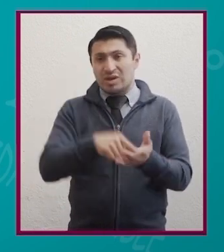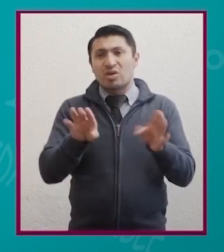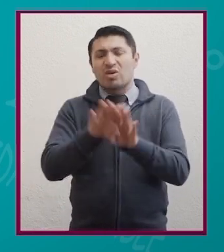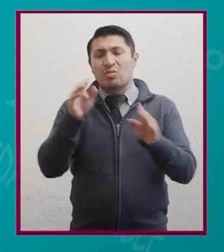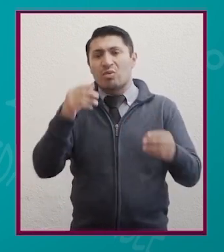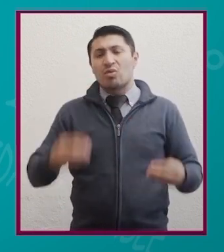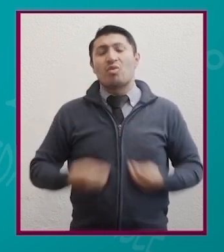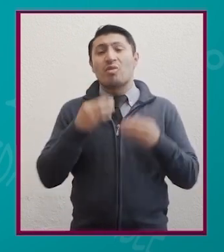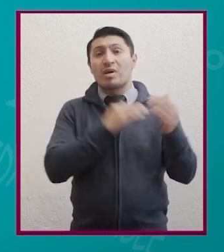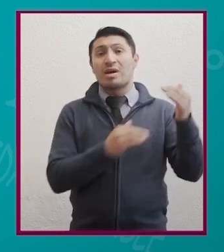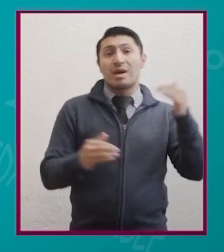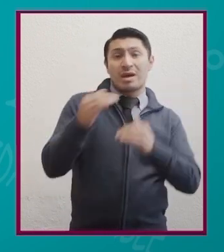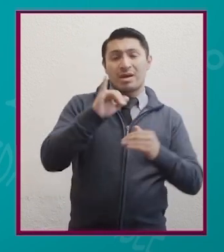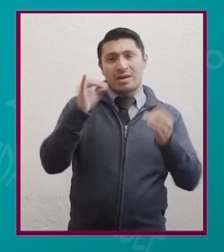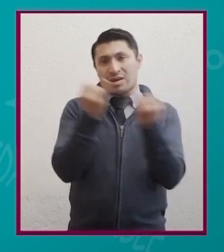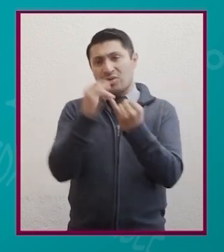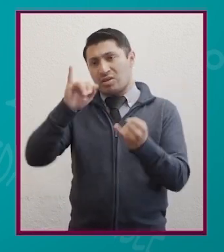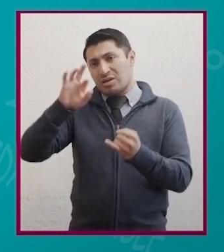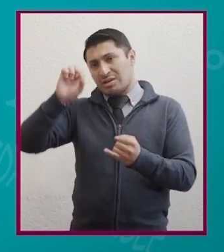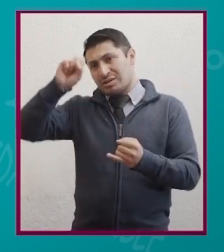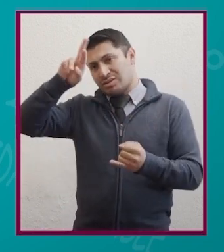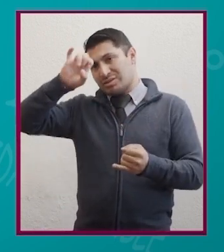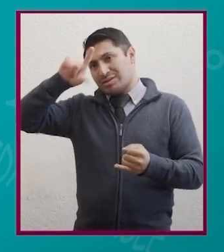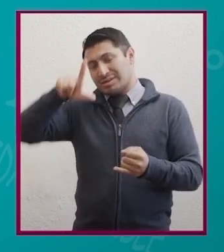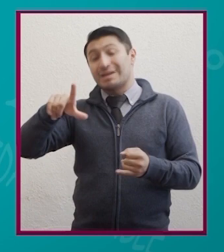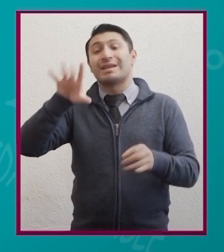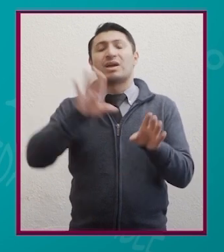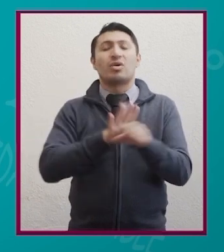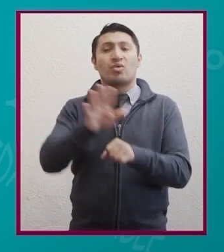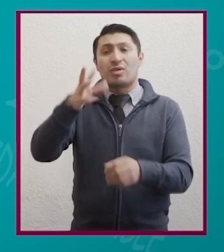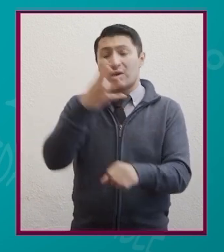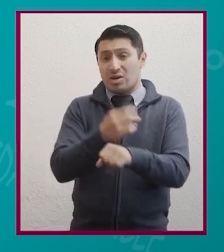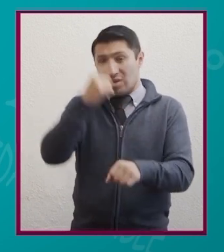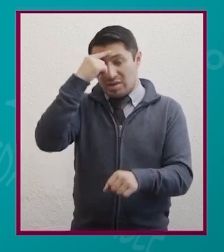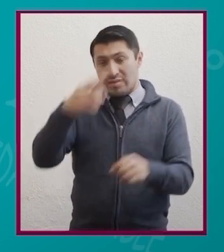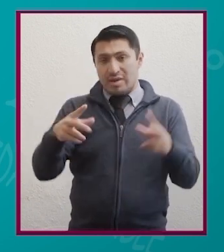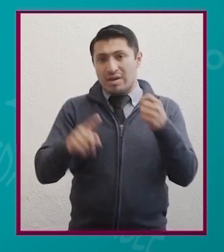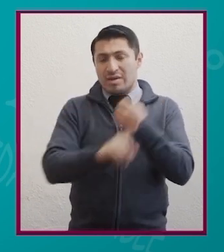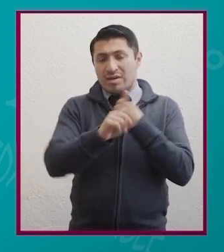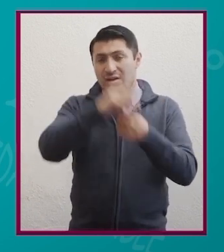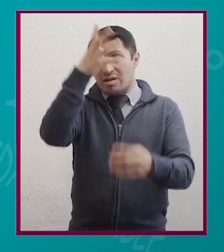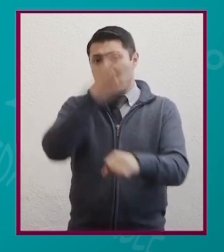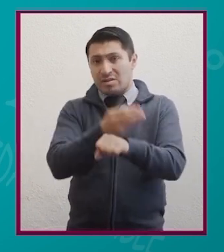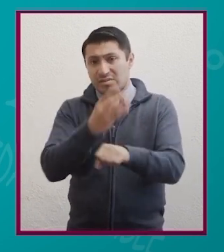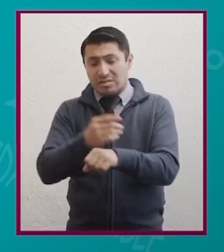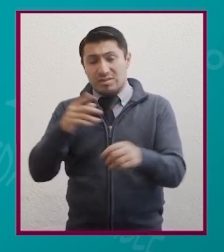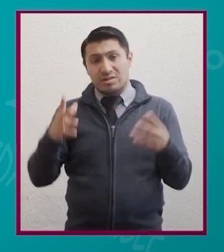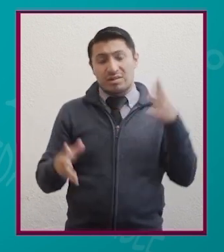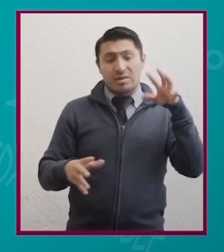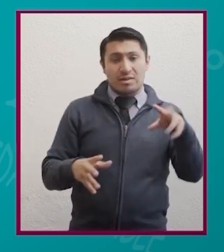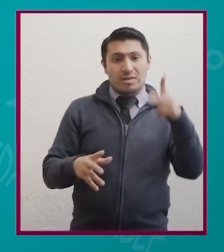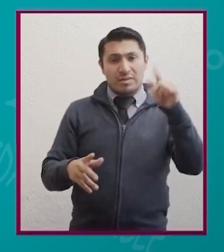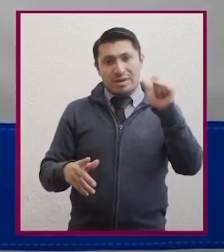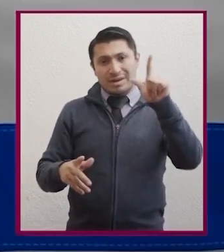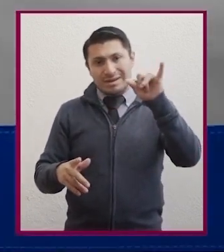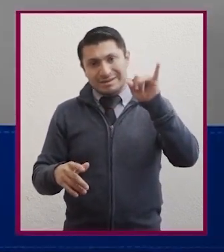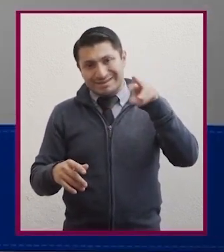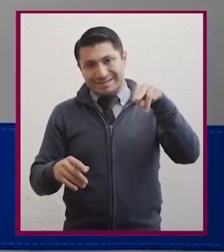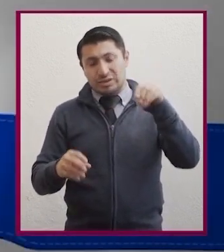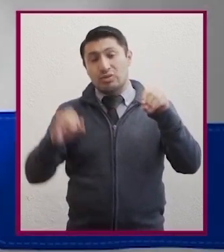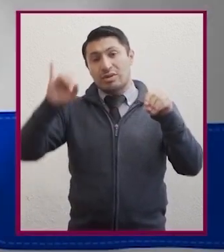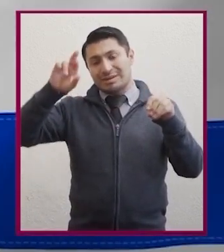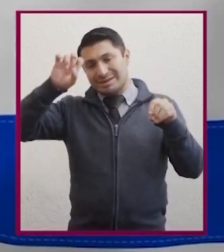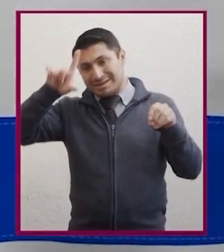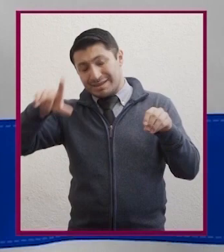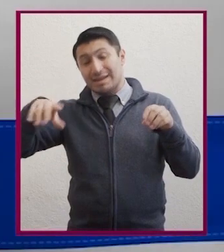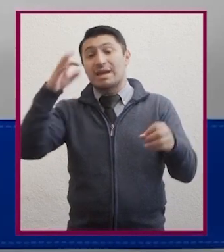niveles de vida de los israelíes? ¿Cuál crees que sería la solución para terminar los conflictos entre palestinos e israelíes? Hemos llegado